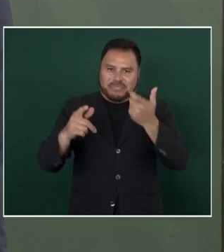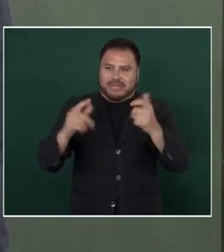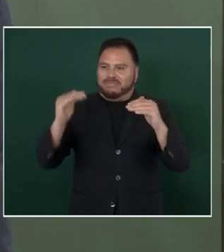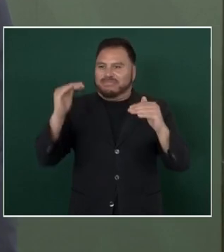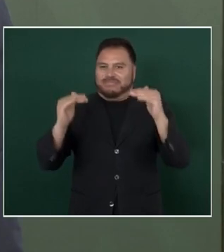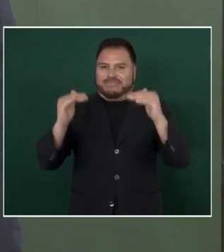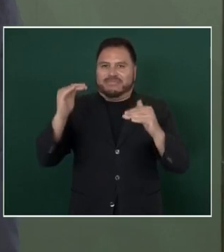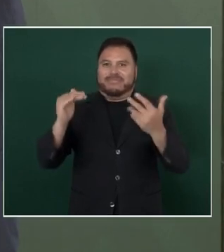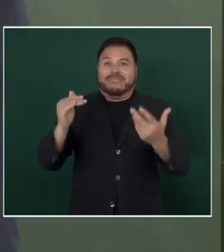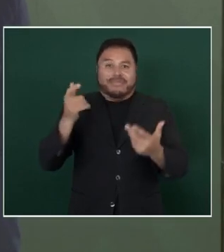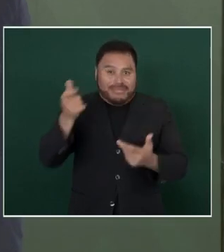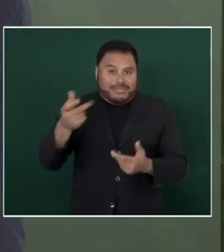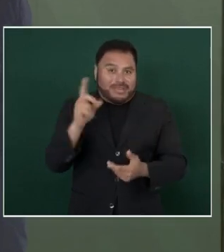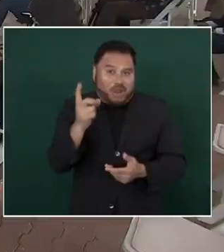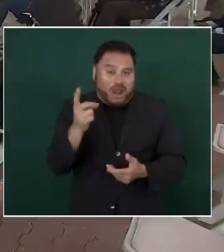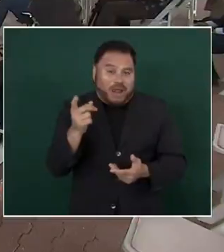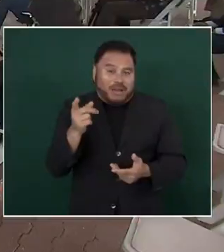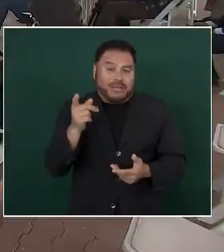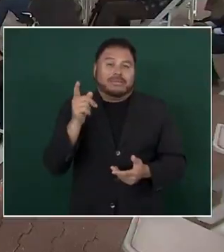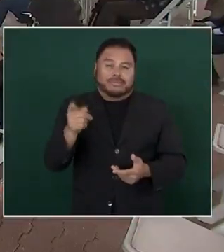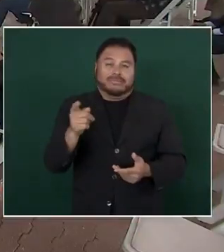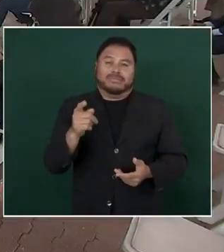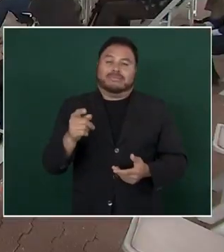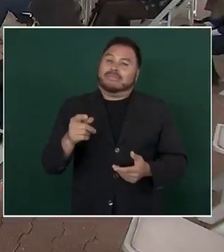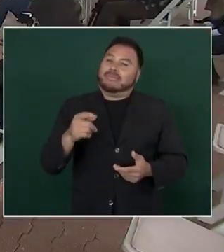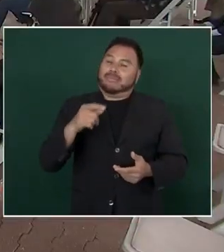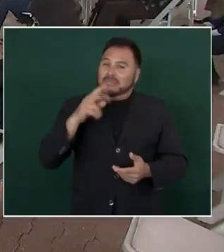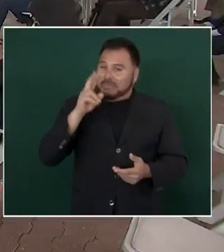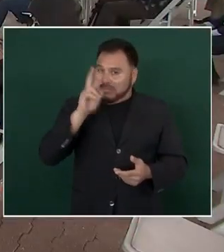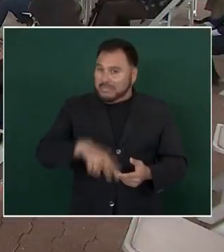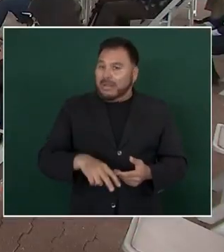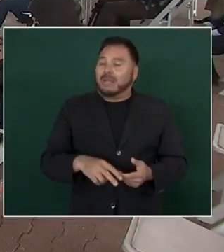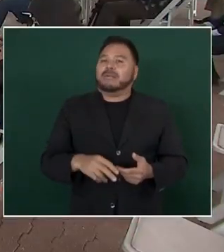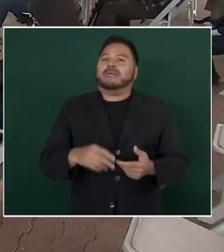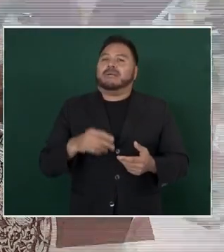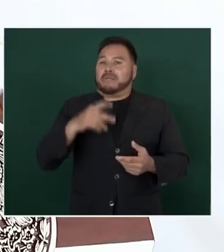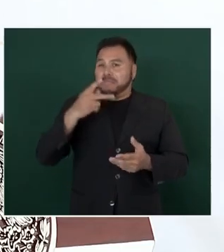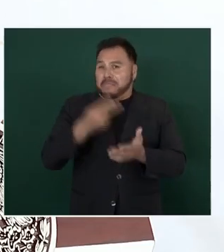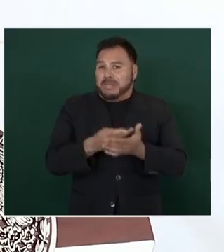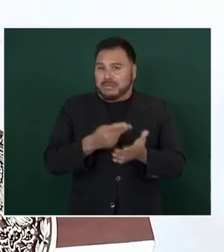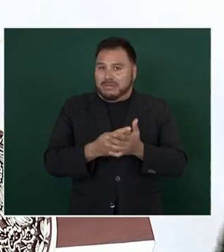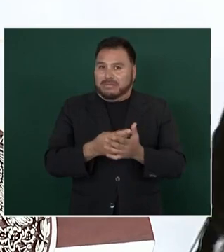Es la moneda que más se ha fortalecido en el mundo.